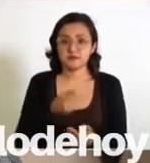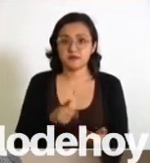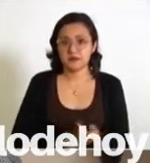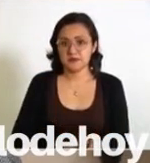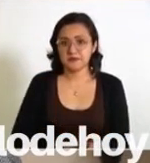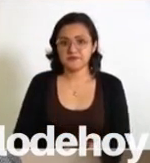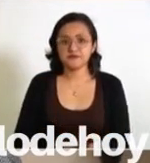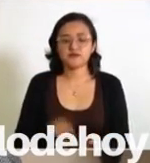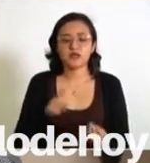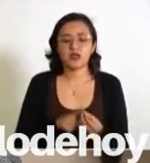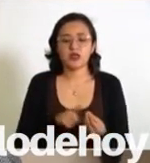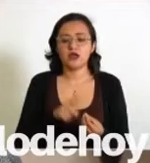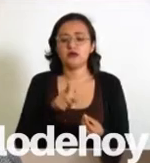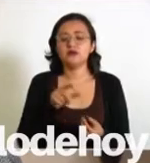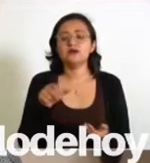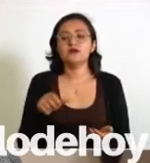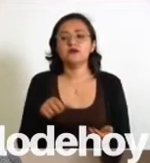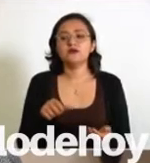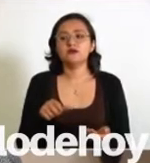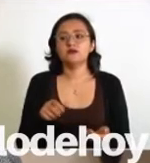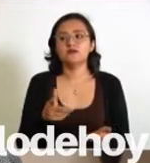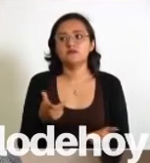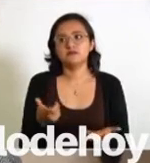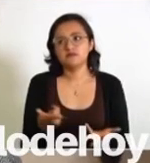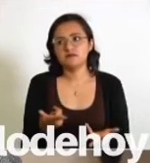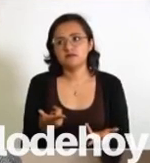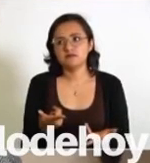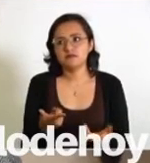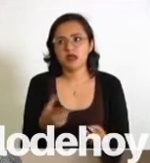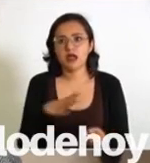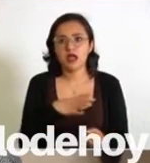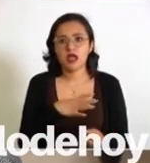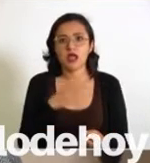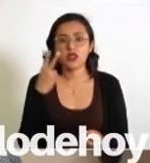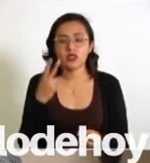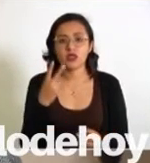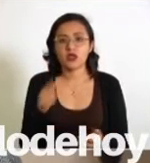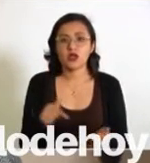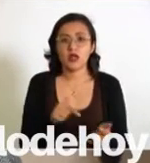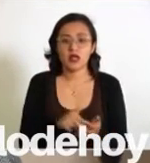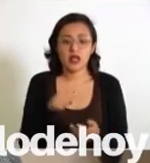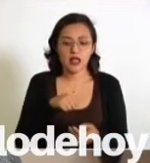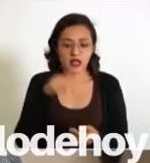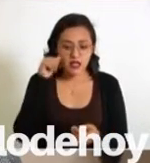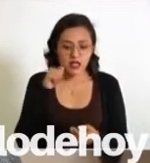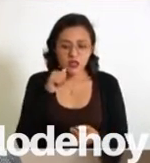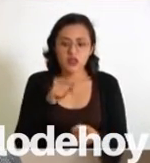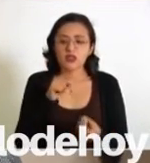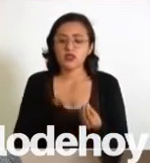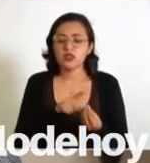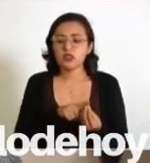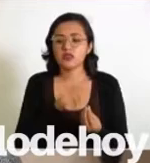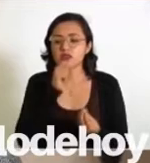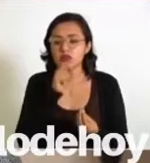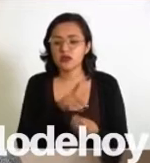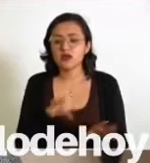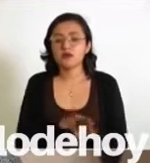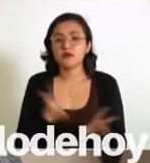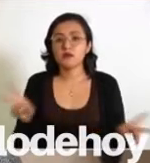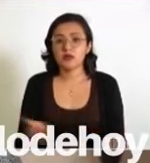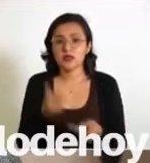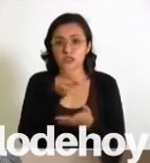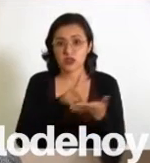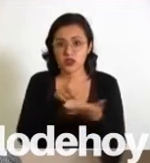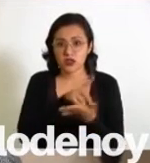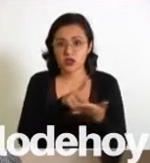donde en pleno centro de la seder había dos inmuebles que se catearon ayer y en donde además además de vender droga